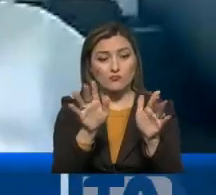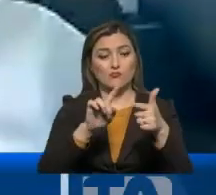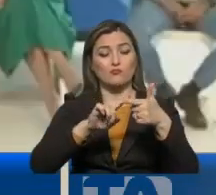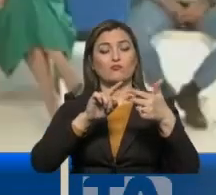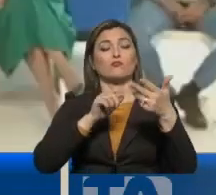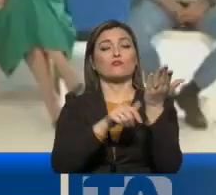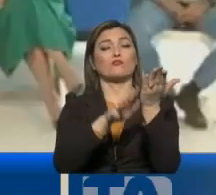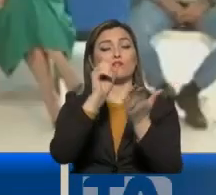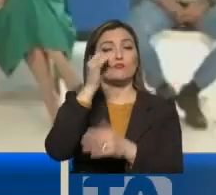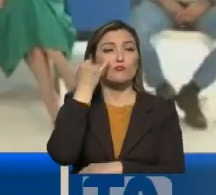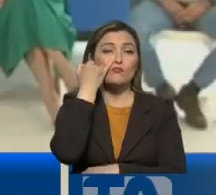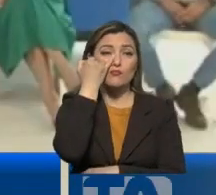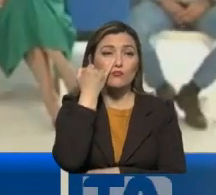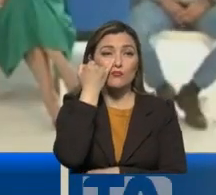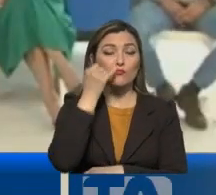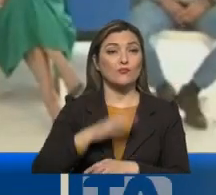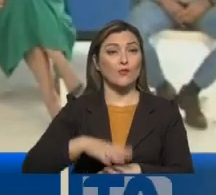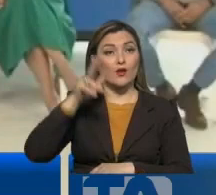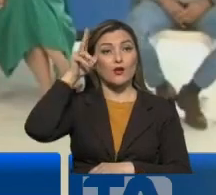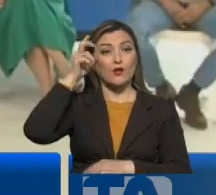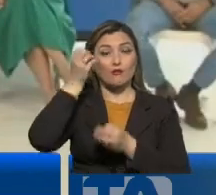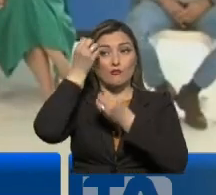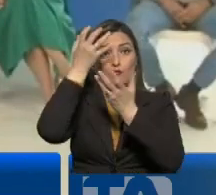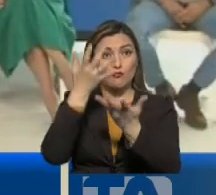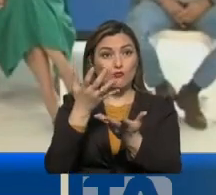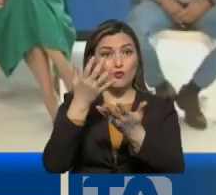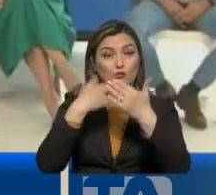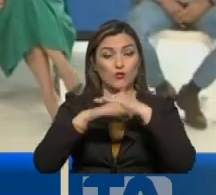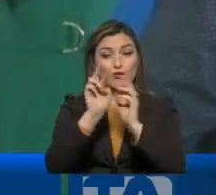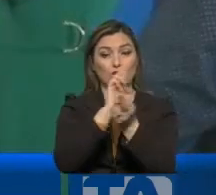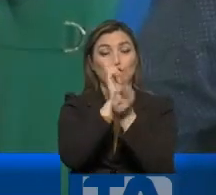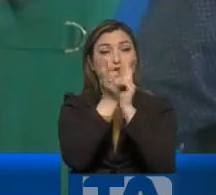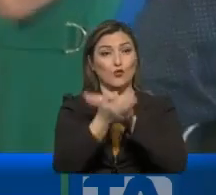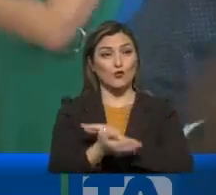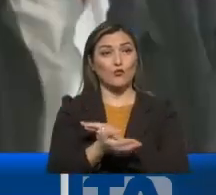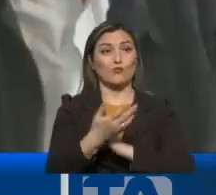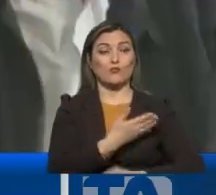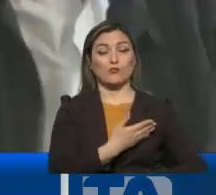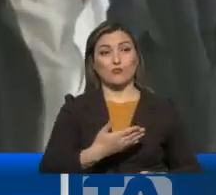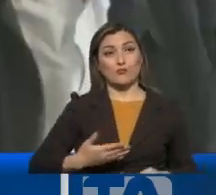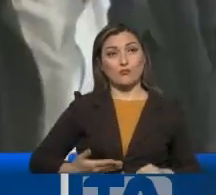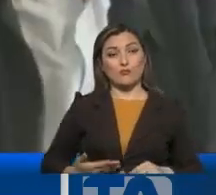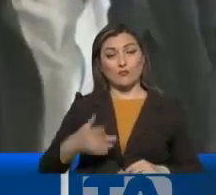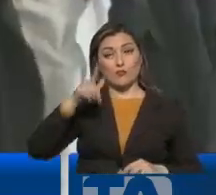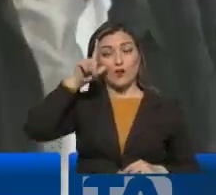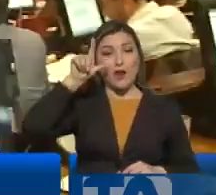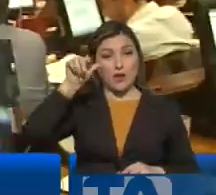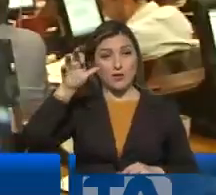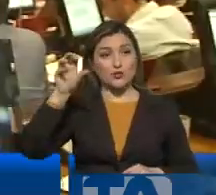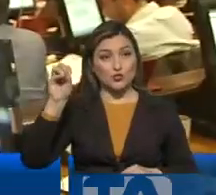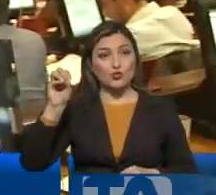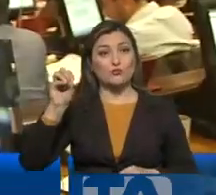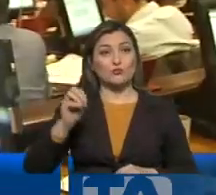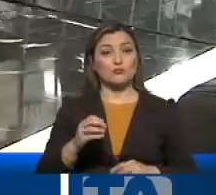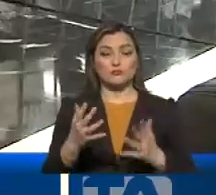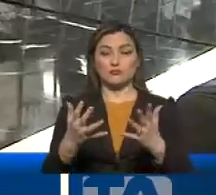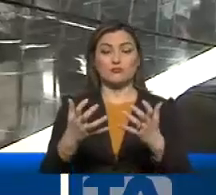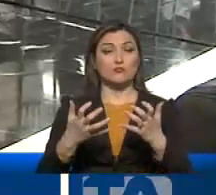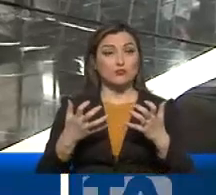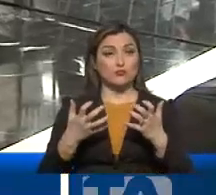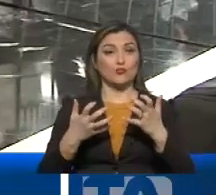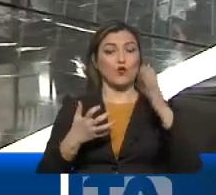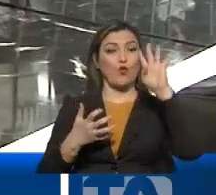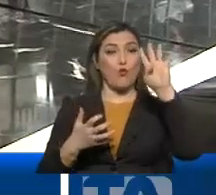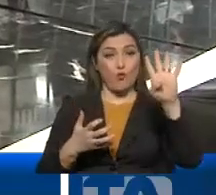los hermanos indígenas que creo por su lado tras los anuncios del envío de reformas por parte del presidente de la república electo anhelan estar en al